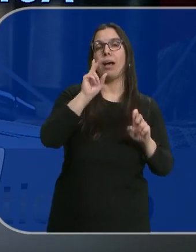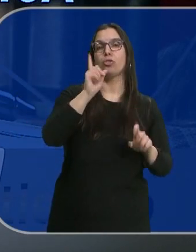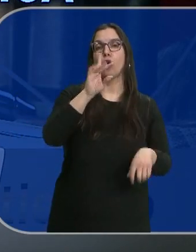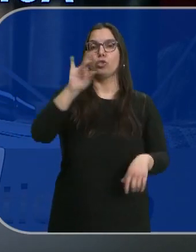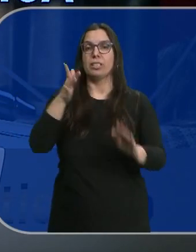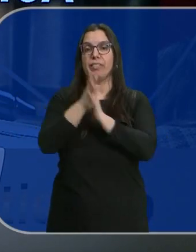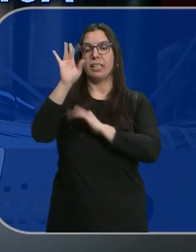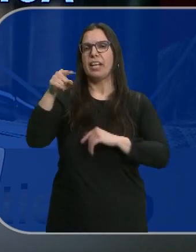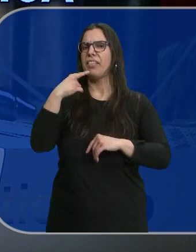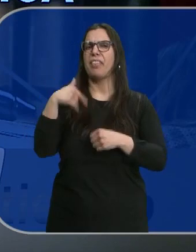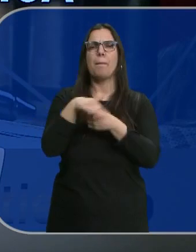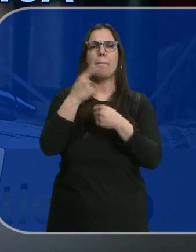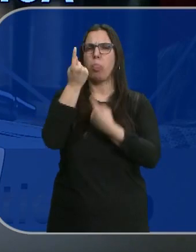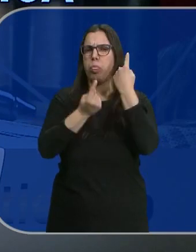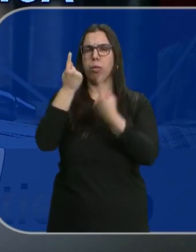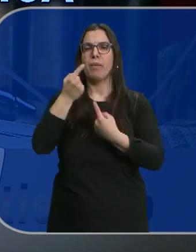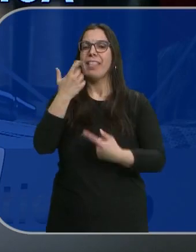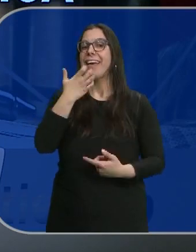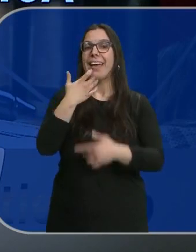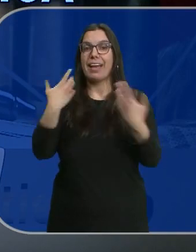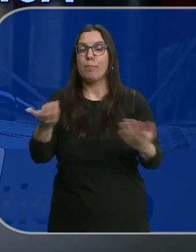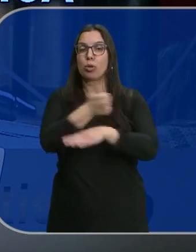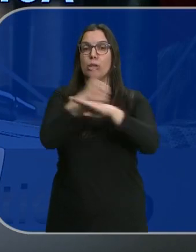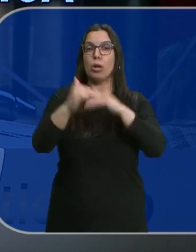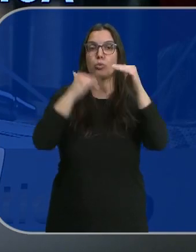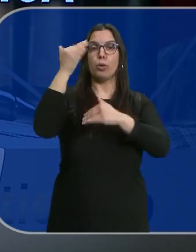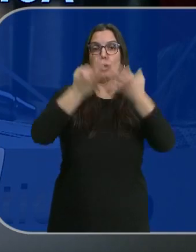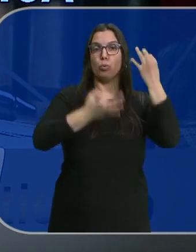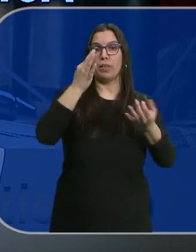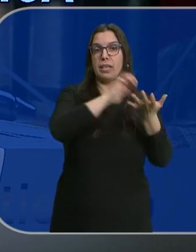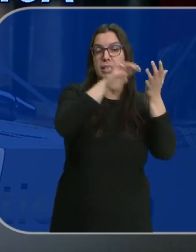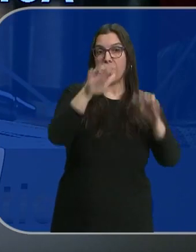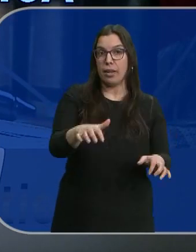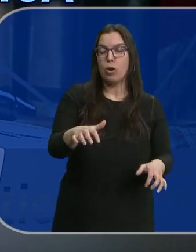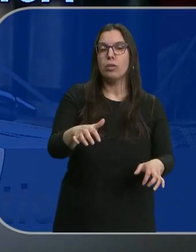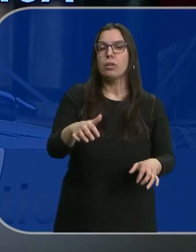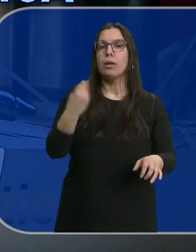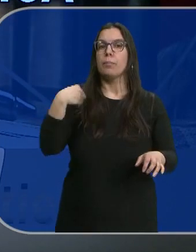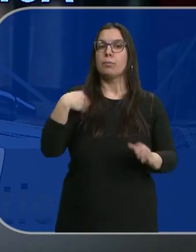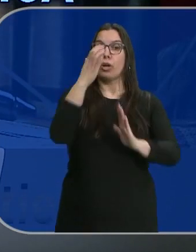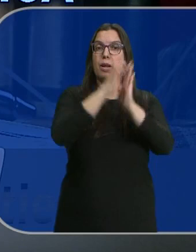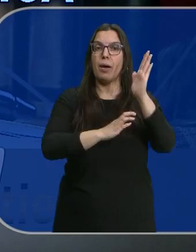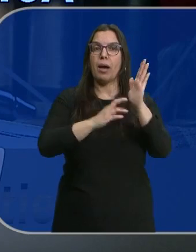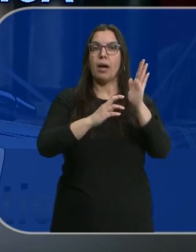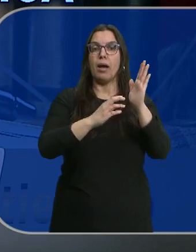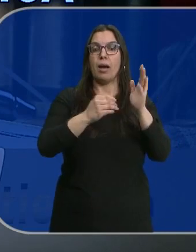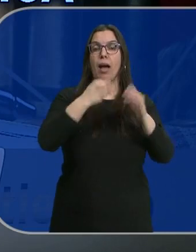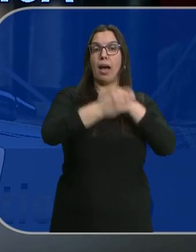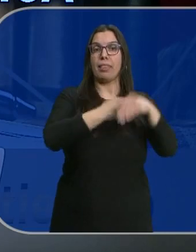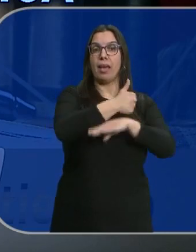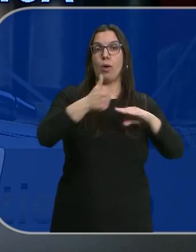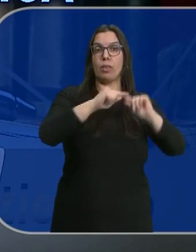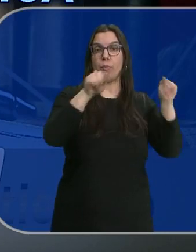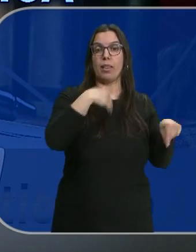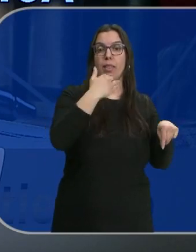minoría. Irene Montero ha puesto como ejemplo el hecho de que el Tribunal Superior de Justicia de Castilla y León haya revocado una rebaja de pena de la Audiencia Provincial